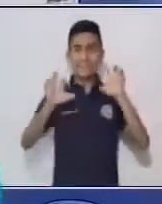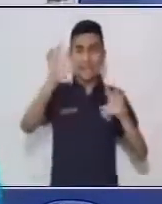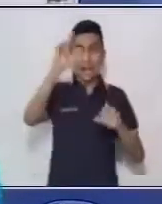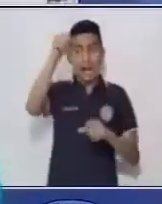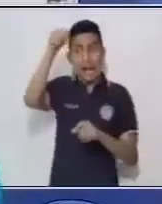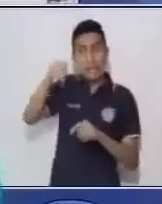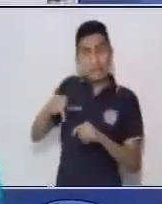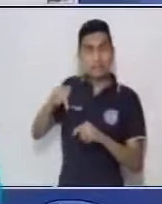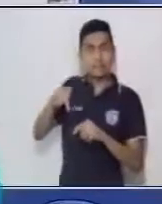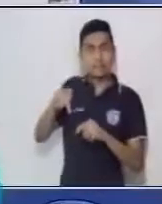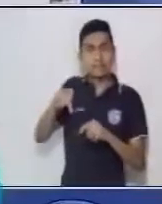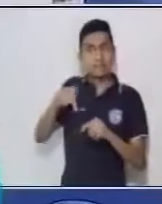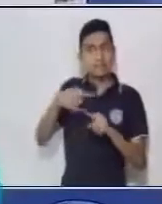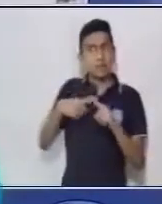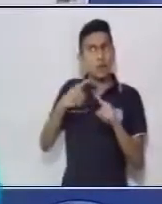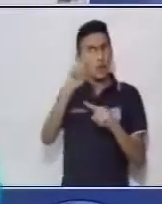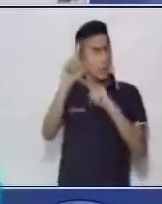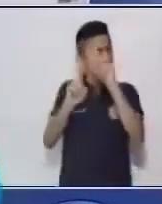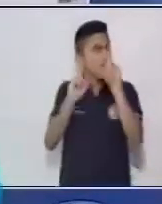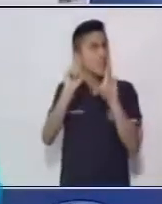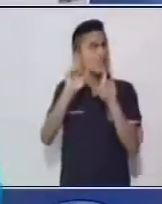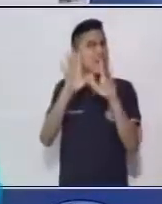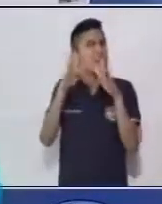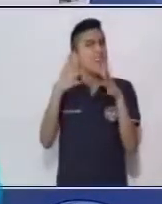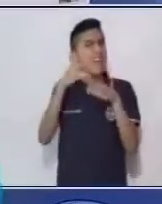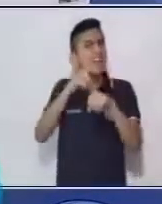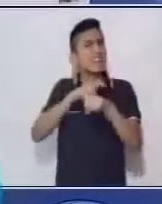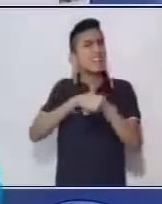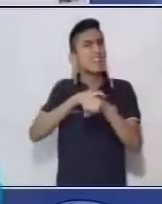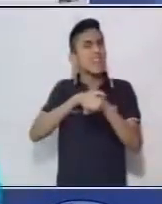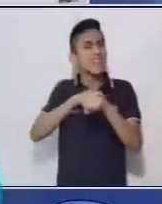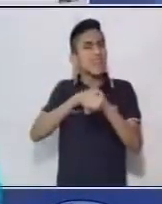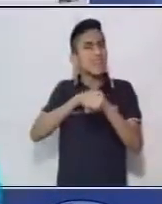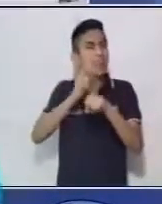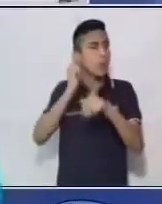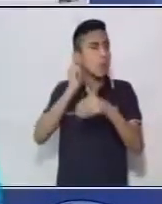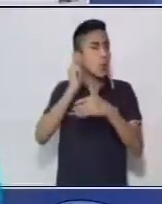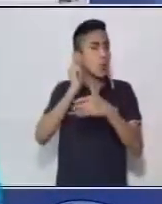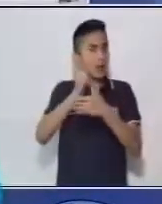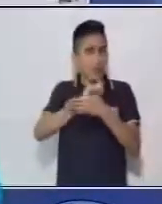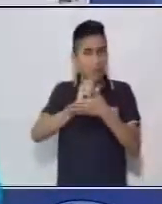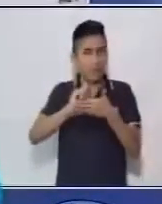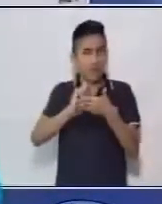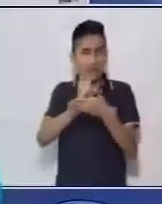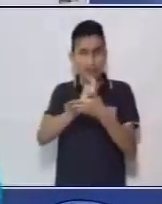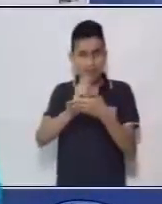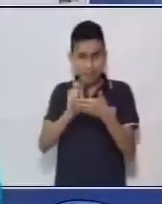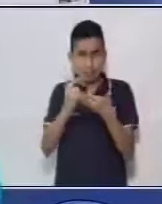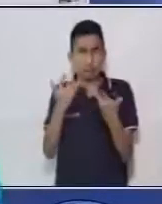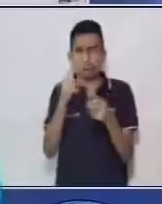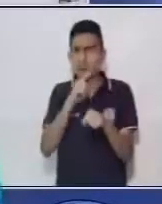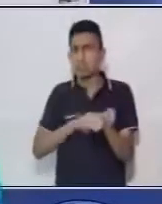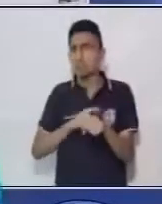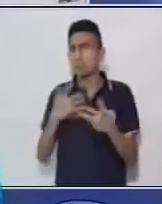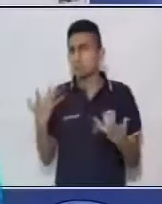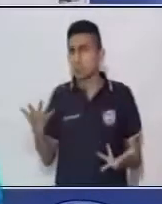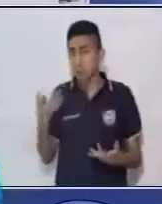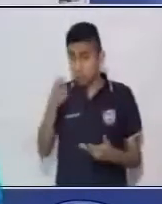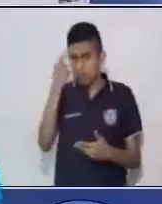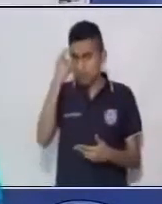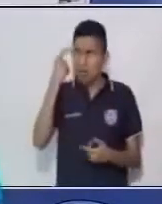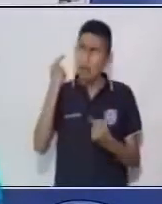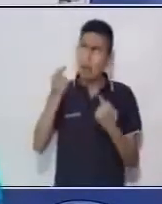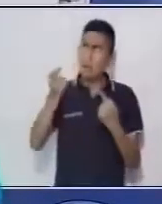te pregunto, ¿en qué tiempo crees tú que está escrito este relato? ¿Está en